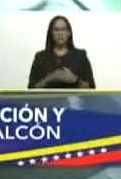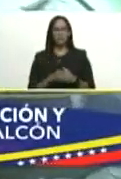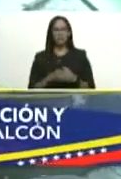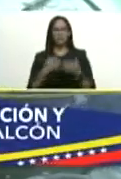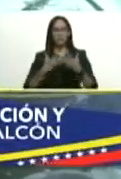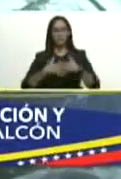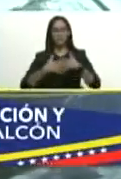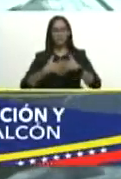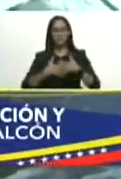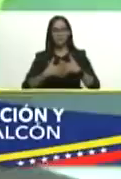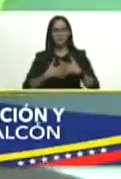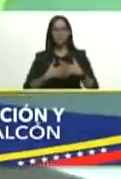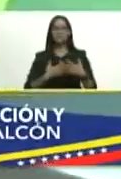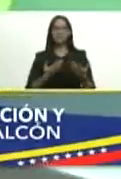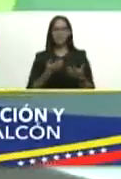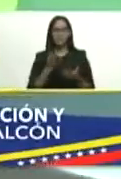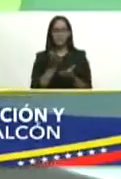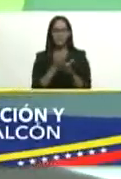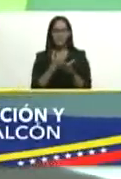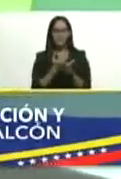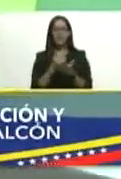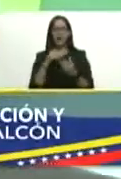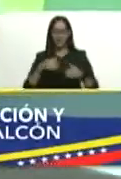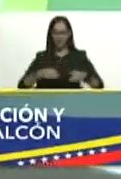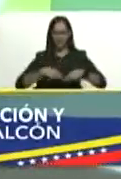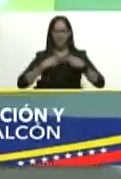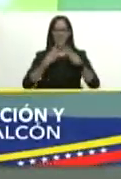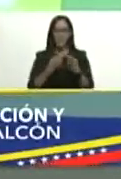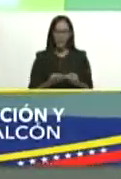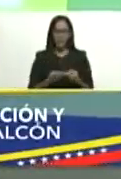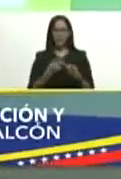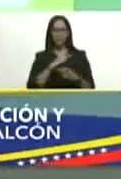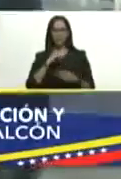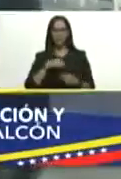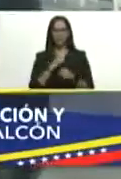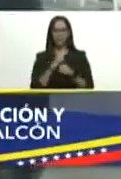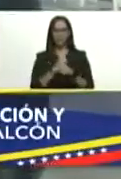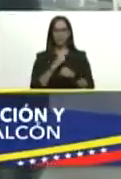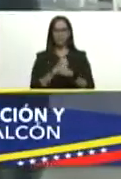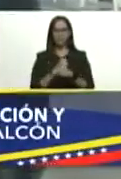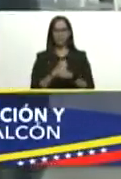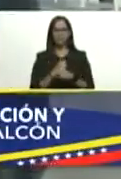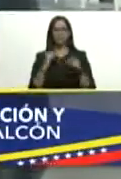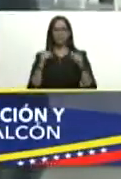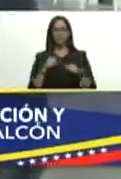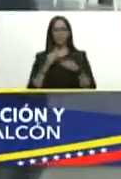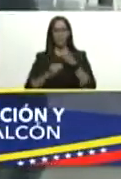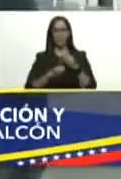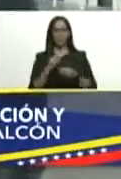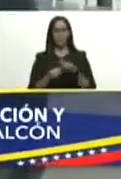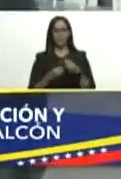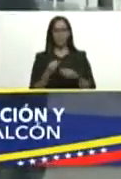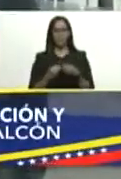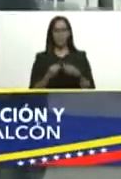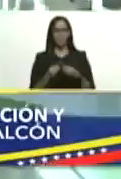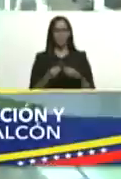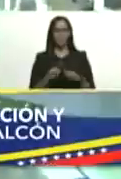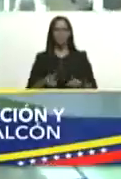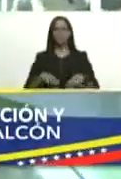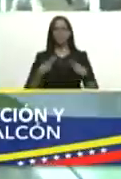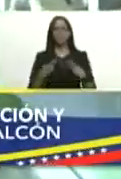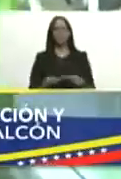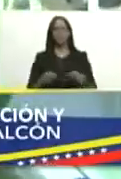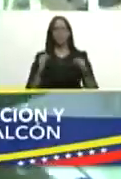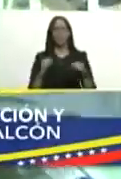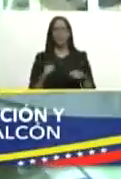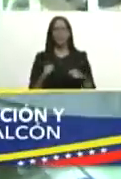parte de todo el centro productivo, y es la voluntad de estos trabajadores y trabajadoras que hoy diseñan, que hoy han hecho innovaciones, que hoy